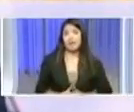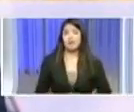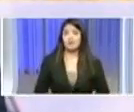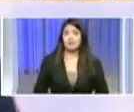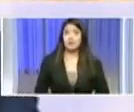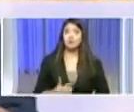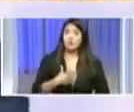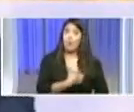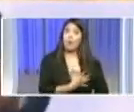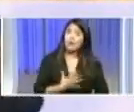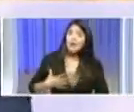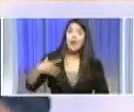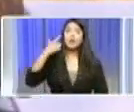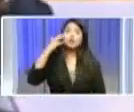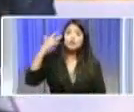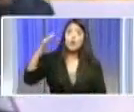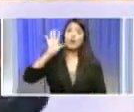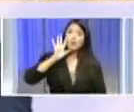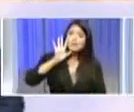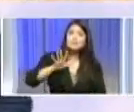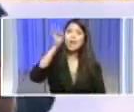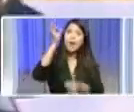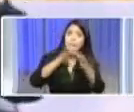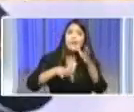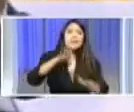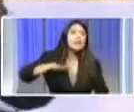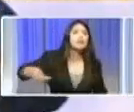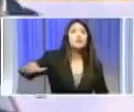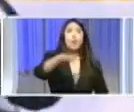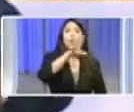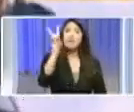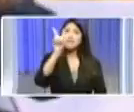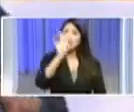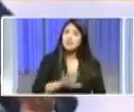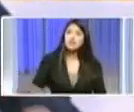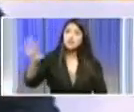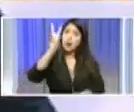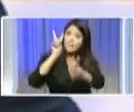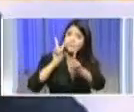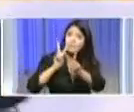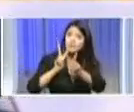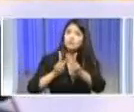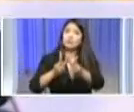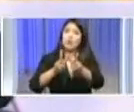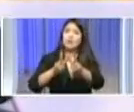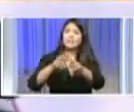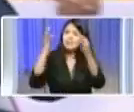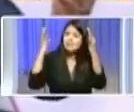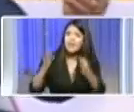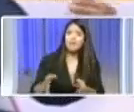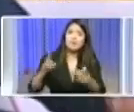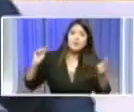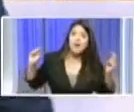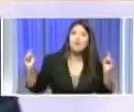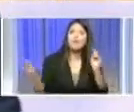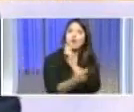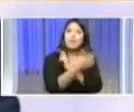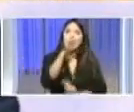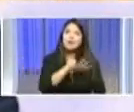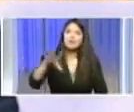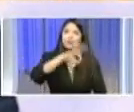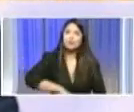Y yo quiero que sea el sueño y la fe de toda Venezuela, que la gran misión Vivienda Venezuela termine por transformar esta